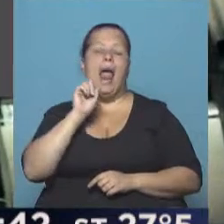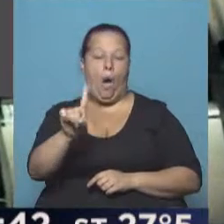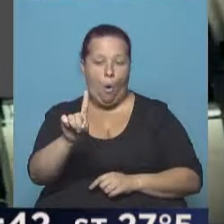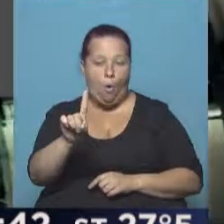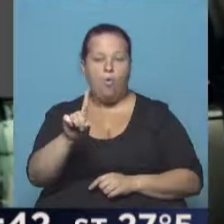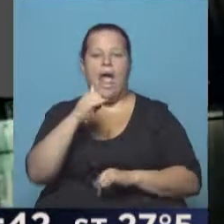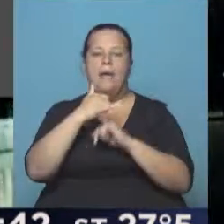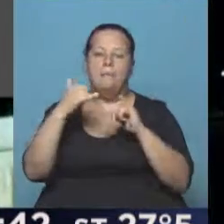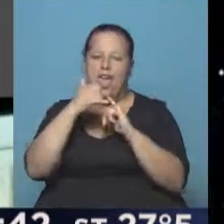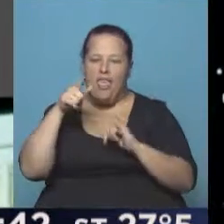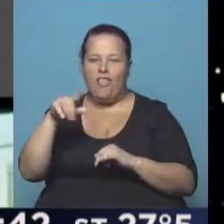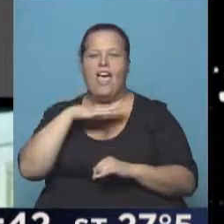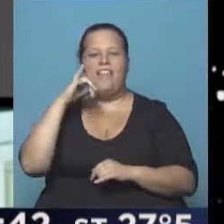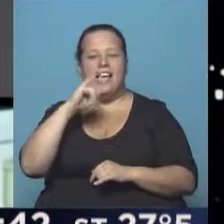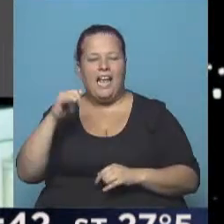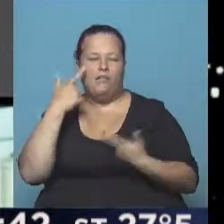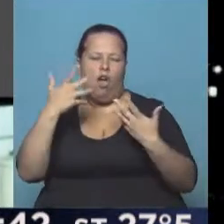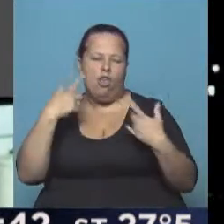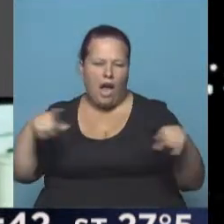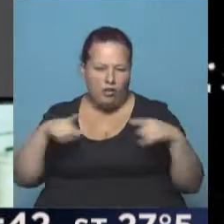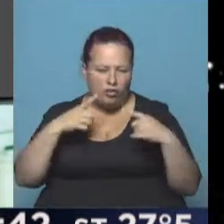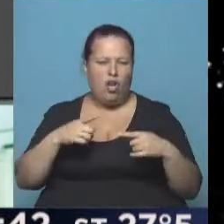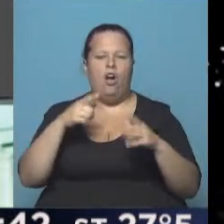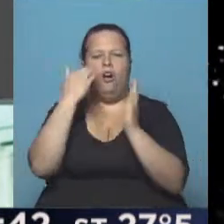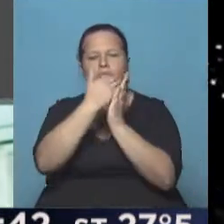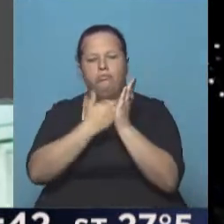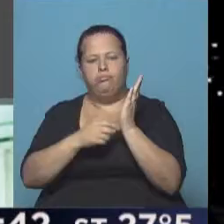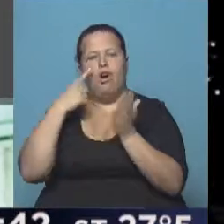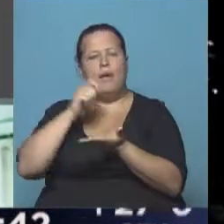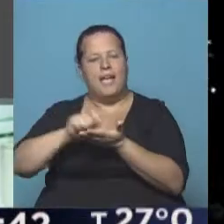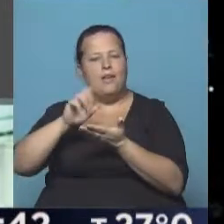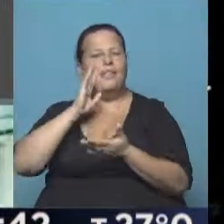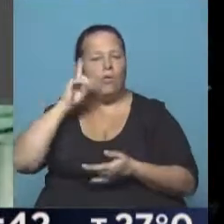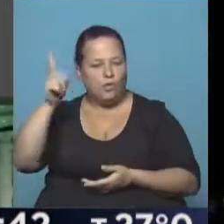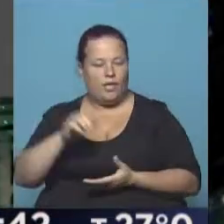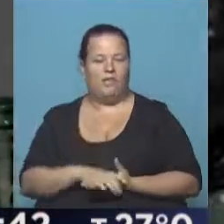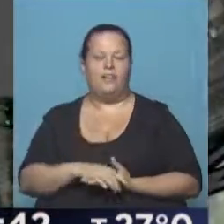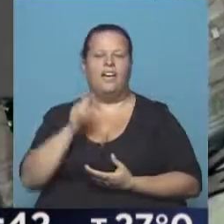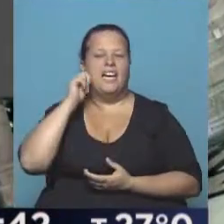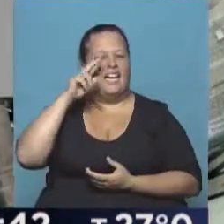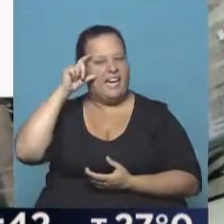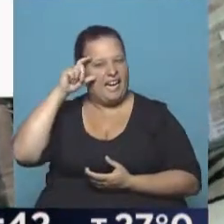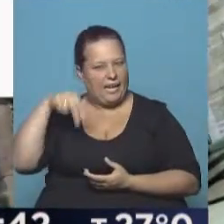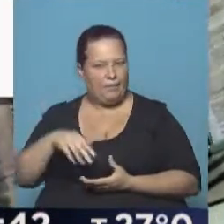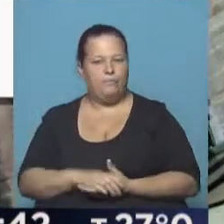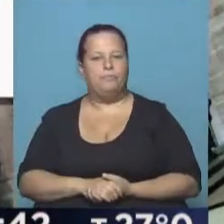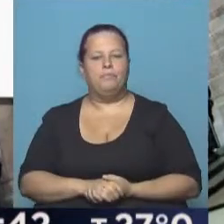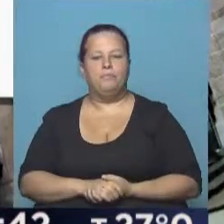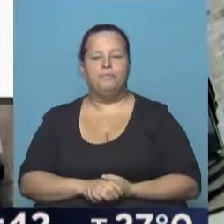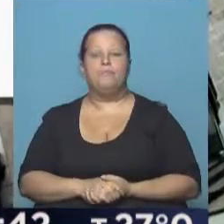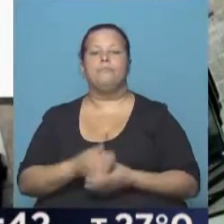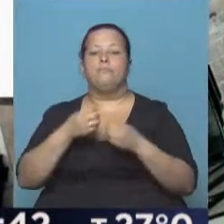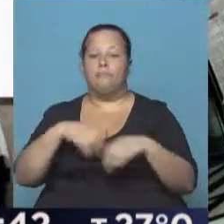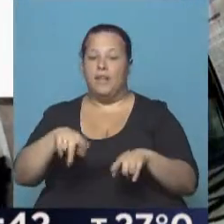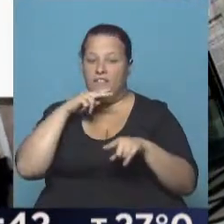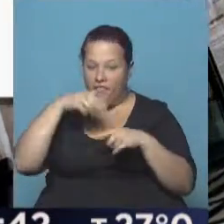los mediodías, con jazz, grandes clásicos y repertorio del compositor estadounidense Grant Green. Y a partir